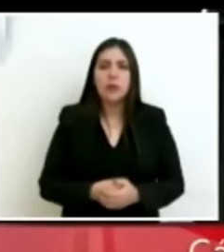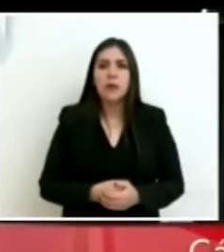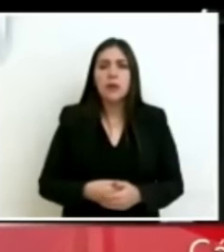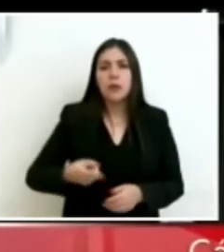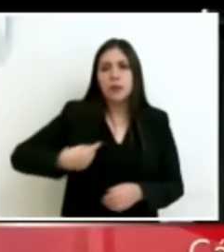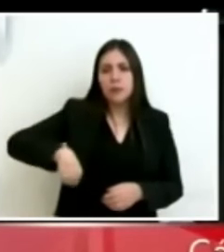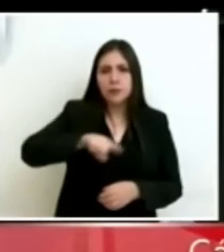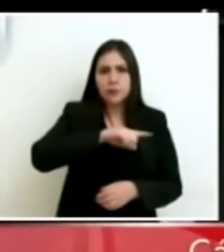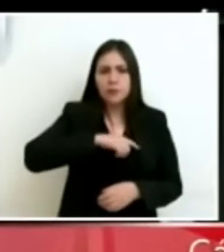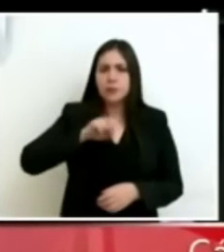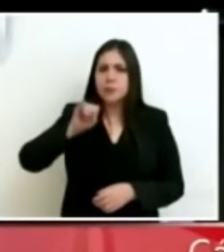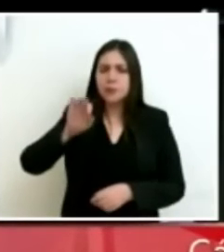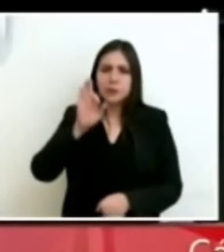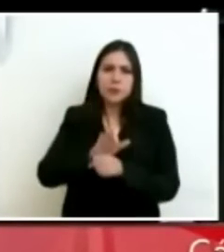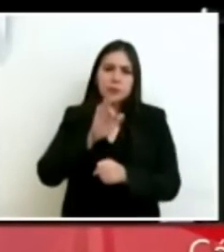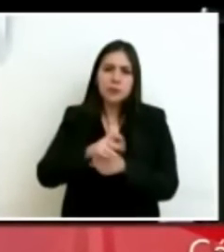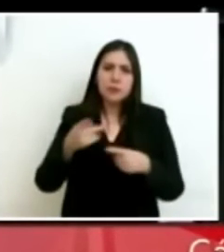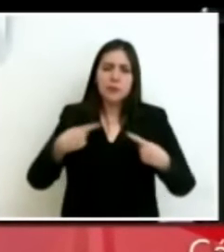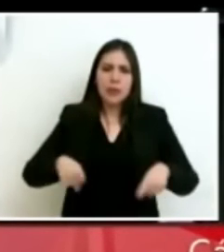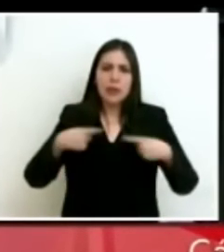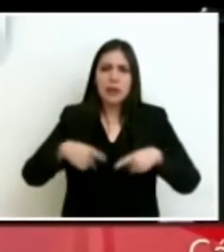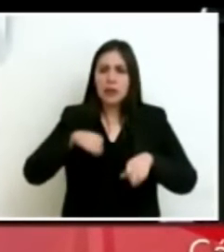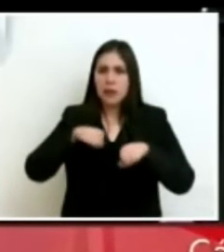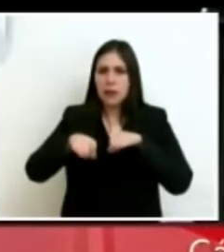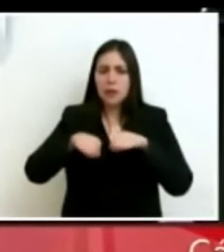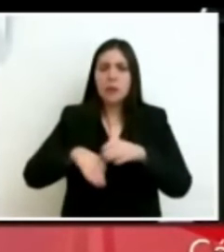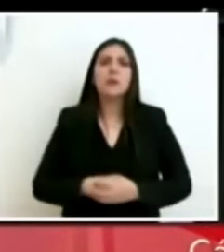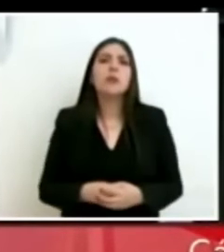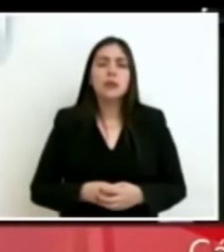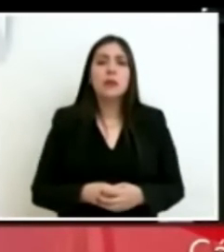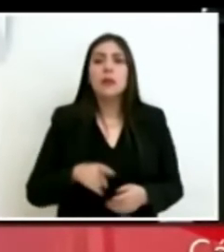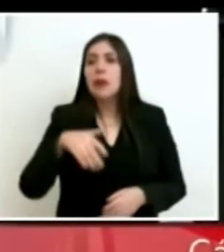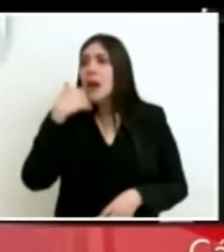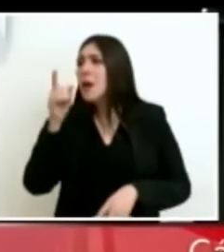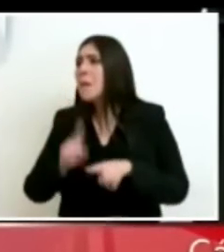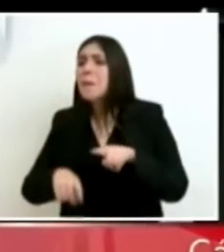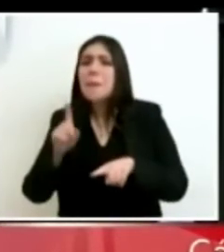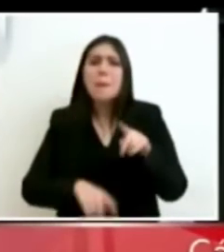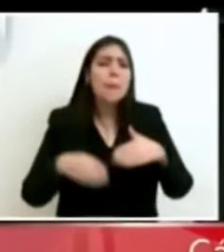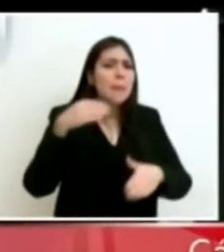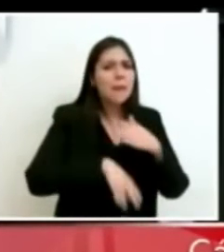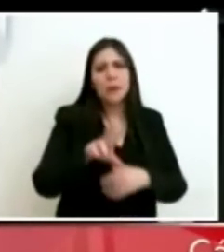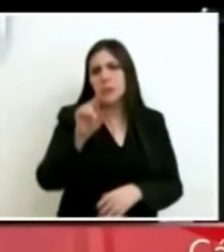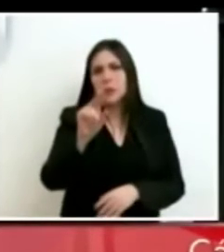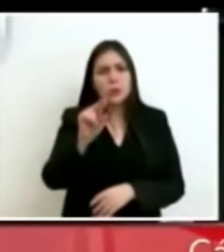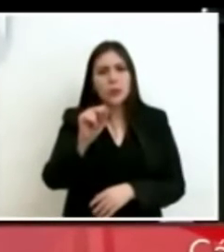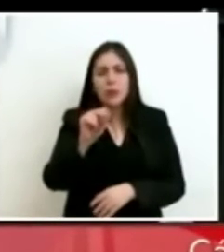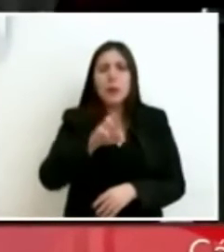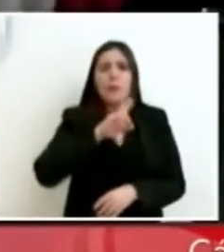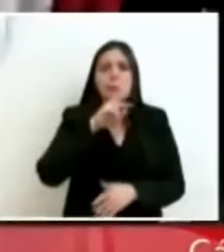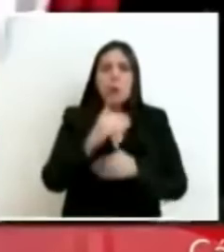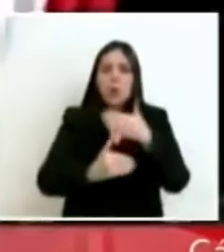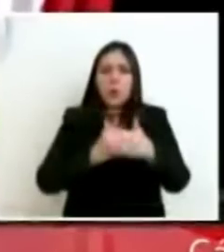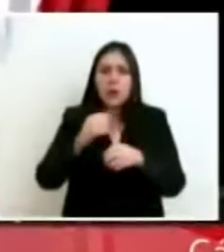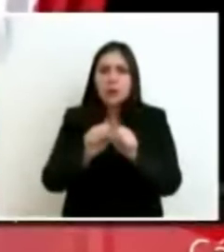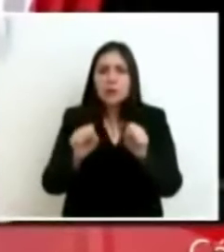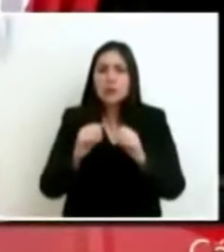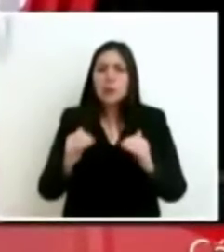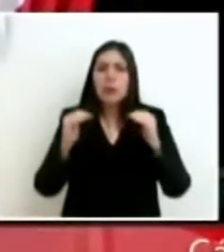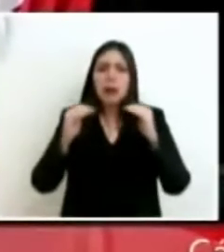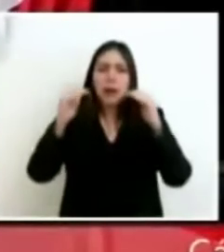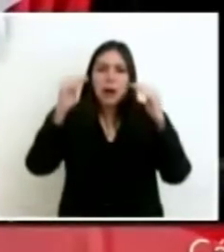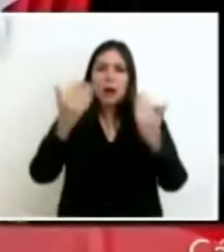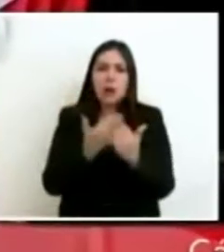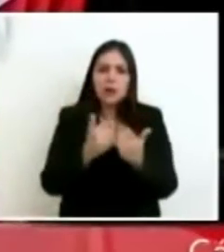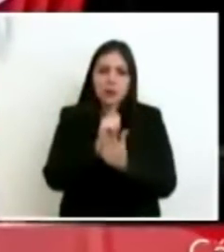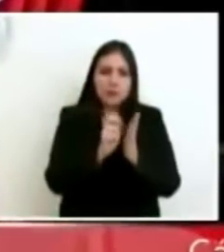Nosotros estamos del lado de los trabajadores. No se trata de destruir, sino de construir un mejor sistema. Esta reforma fortalece